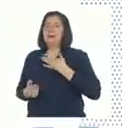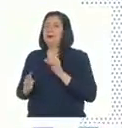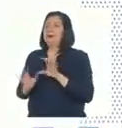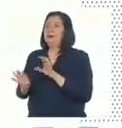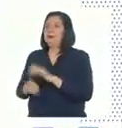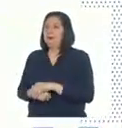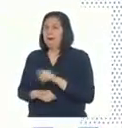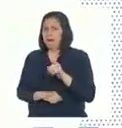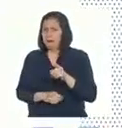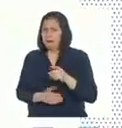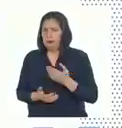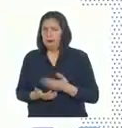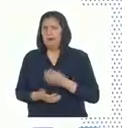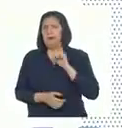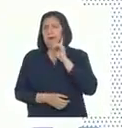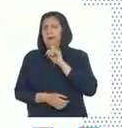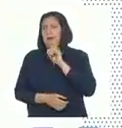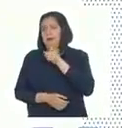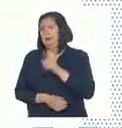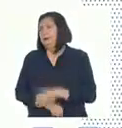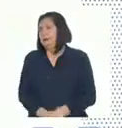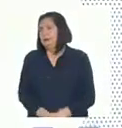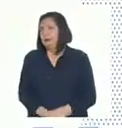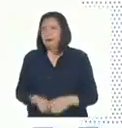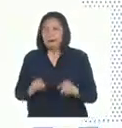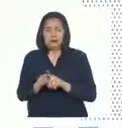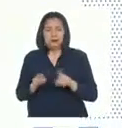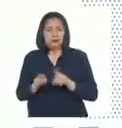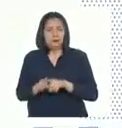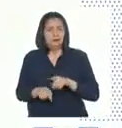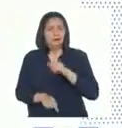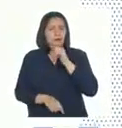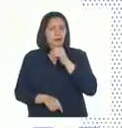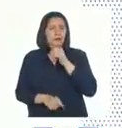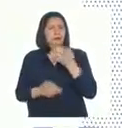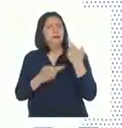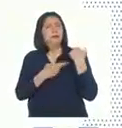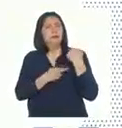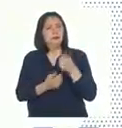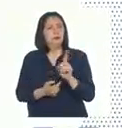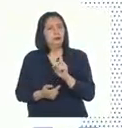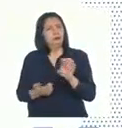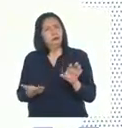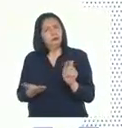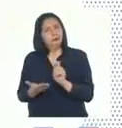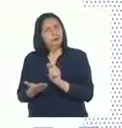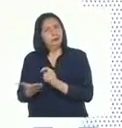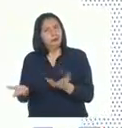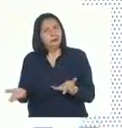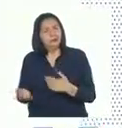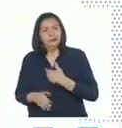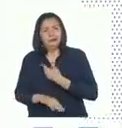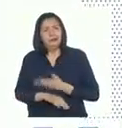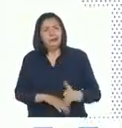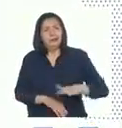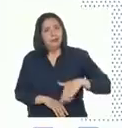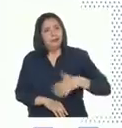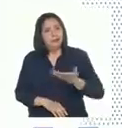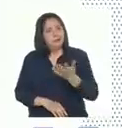suyo. Eso demuestra que miente. También es irresponsable cuando no hace la tarea y llega